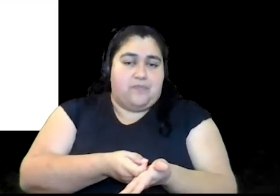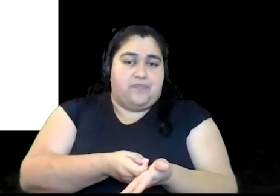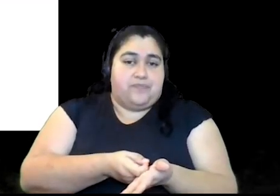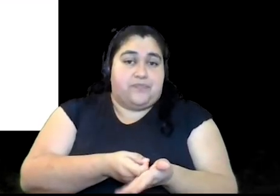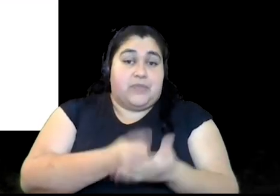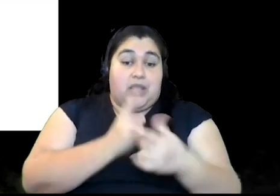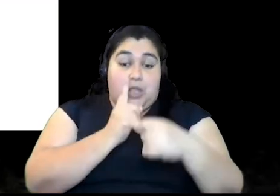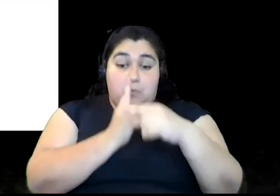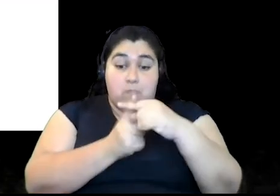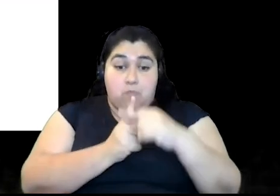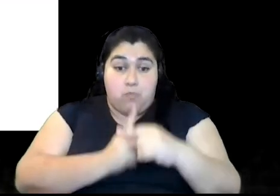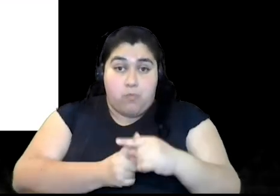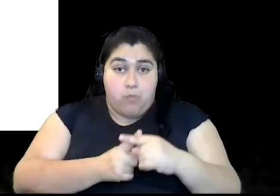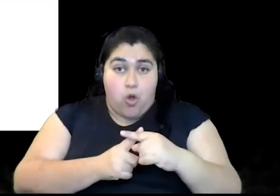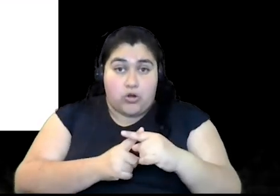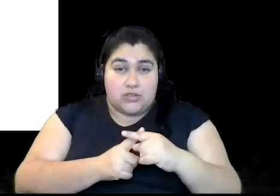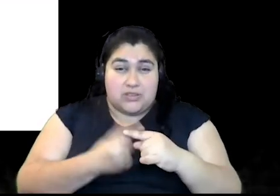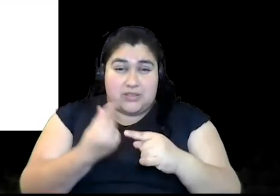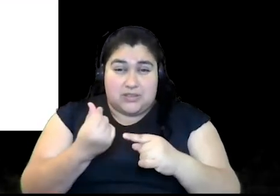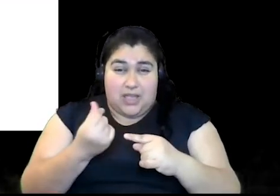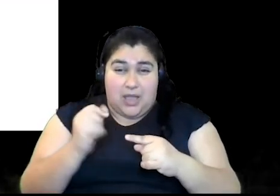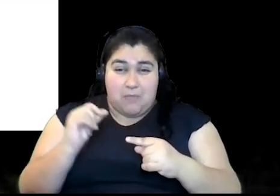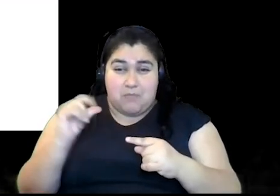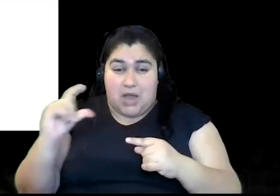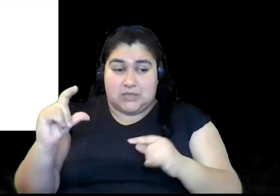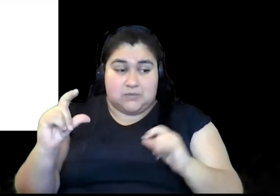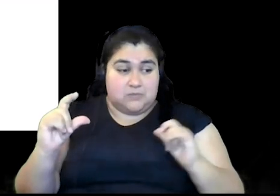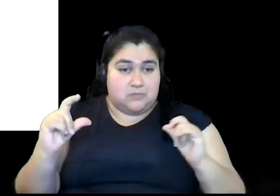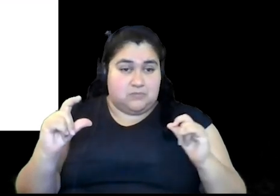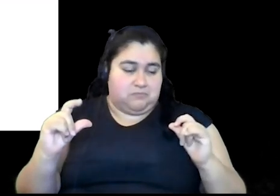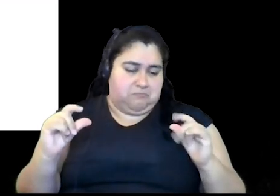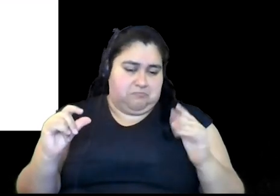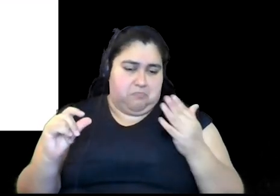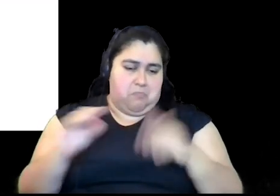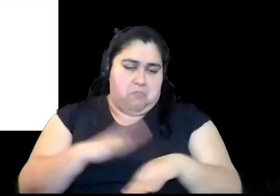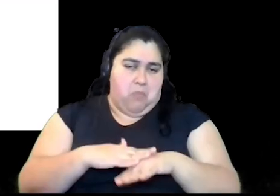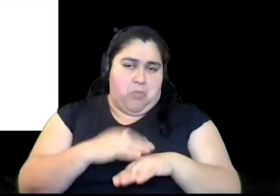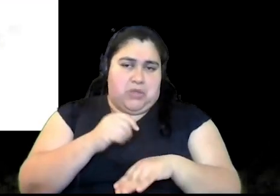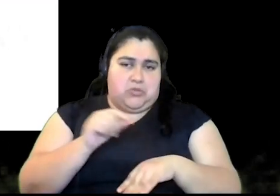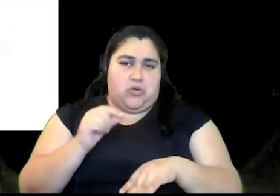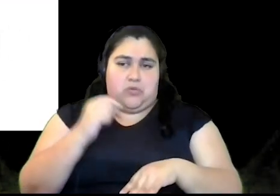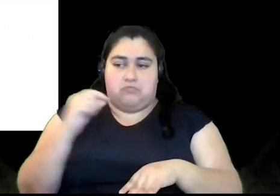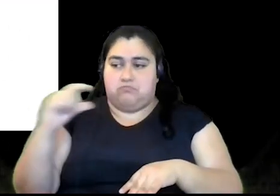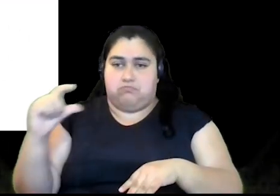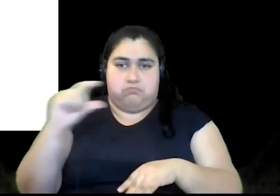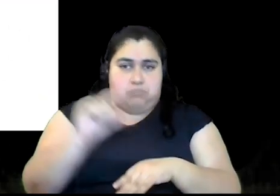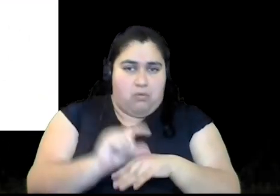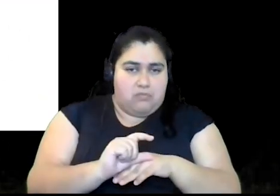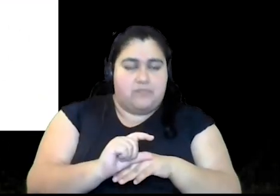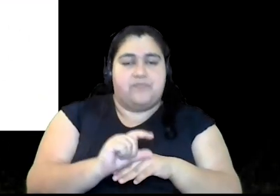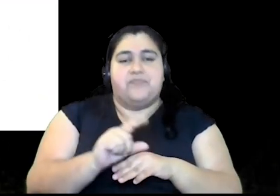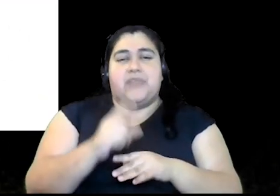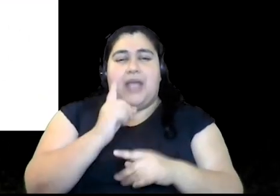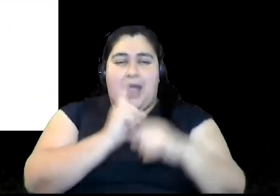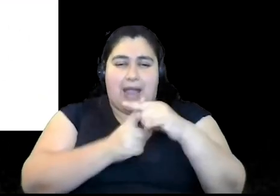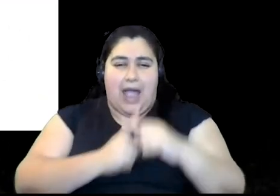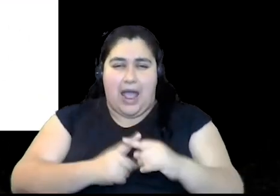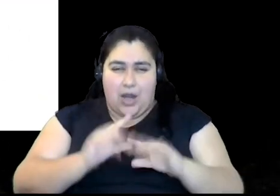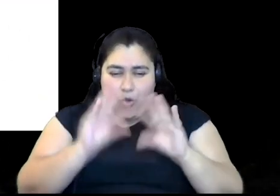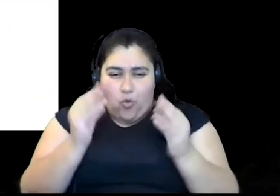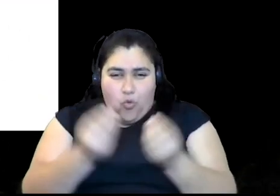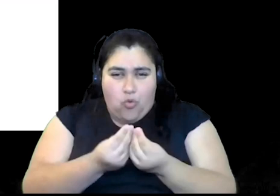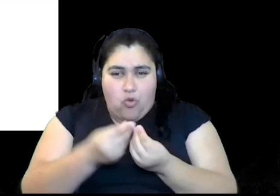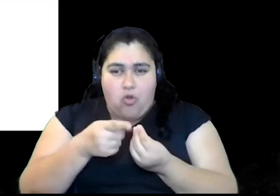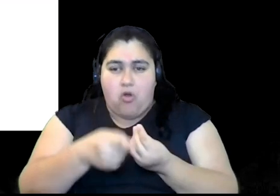El importe se encuentra por encima, lo que es no computable, por encima de lo que me da el cálculo